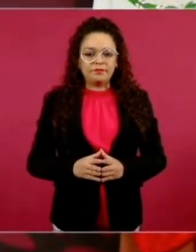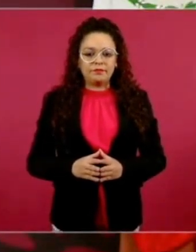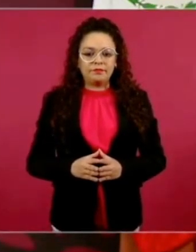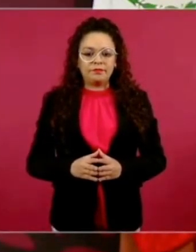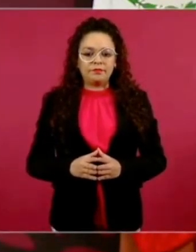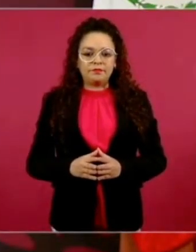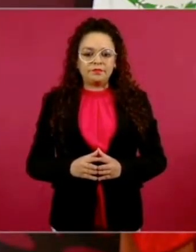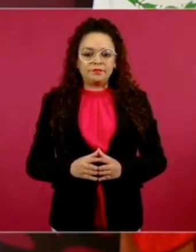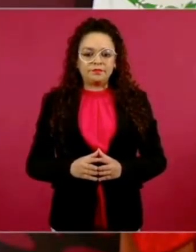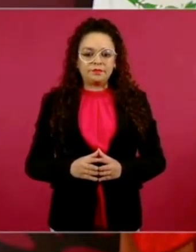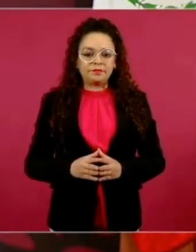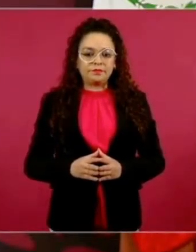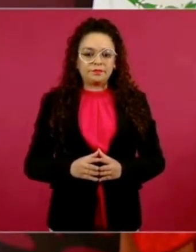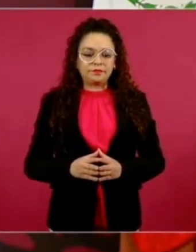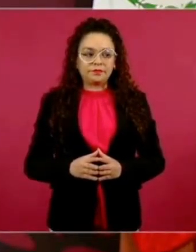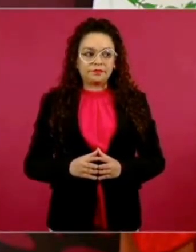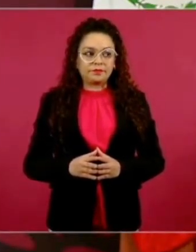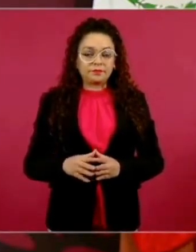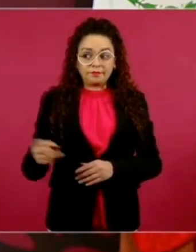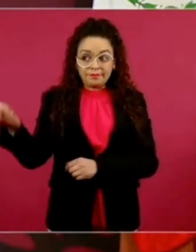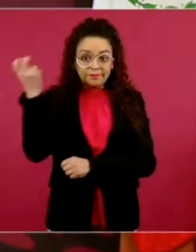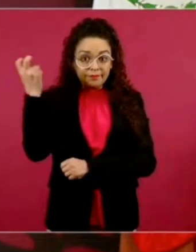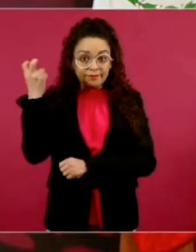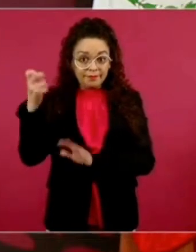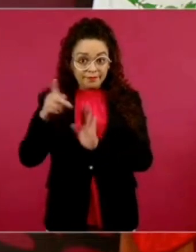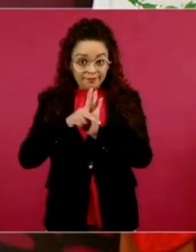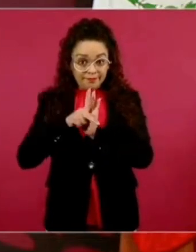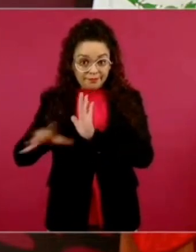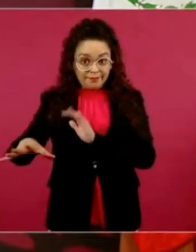está el Universal convertido en un